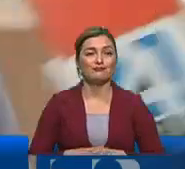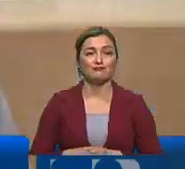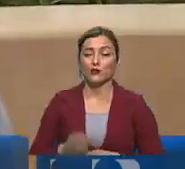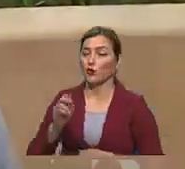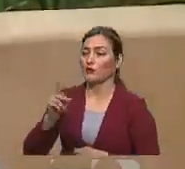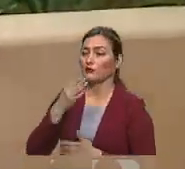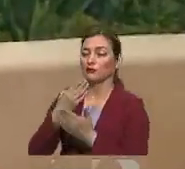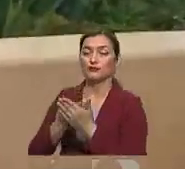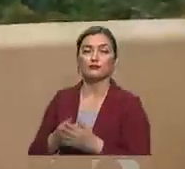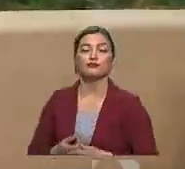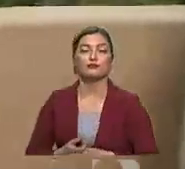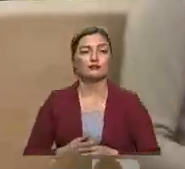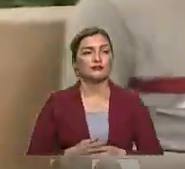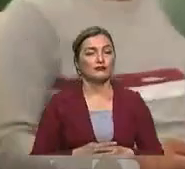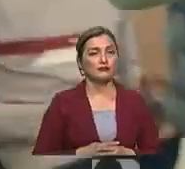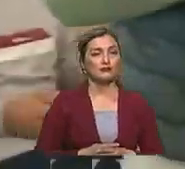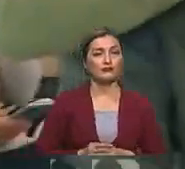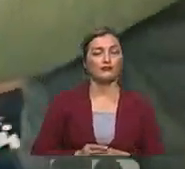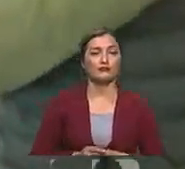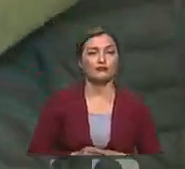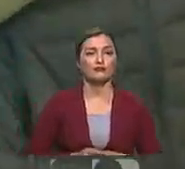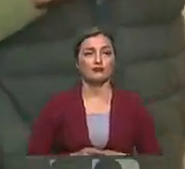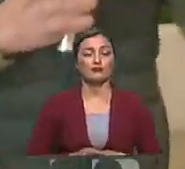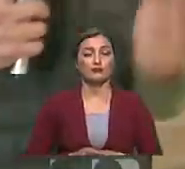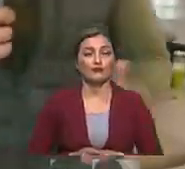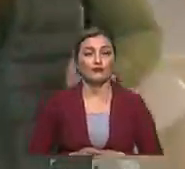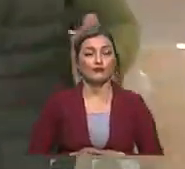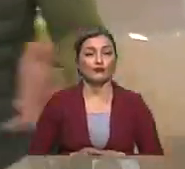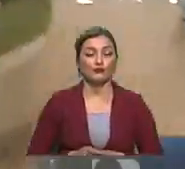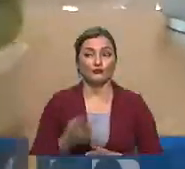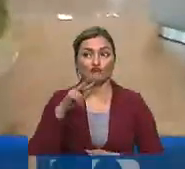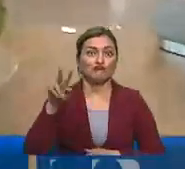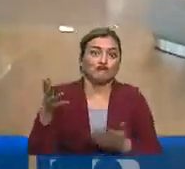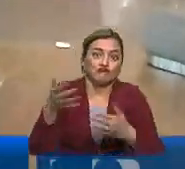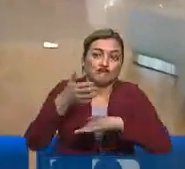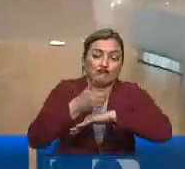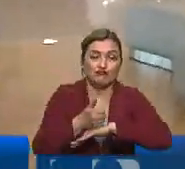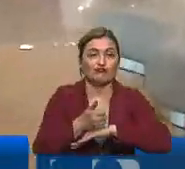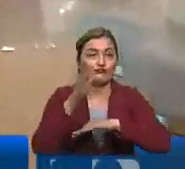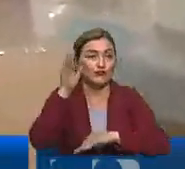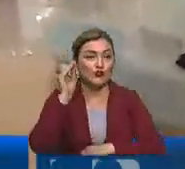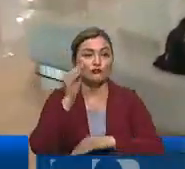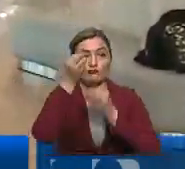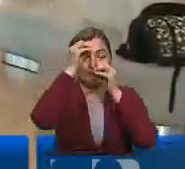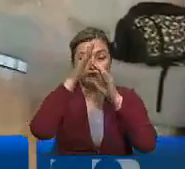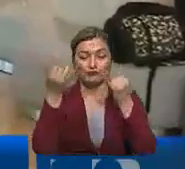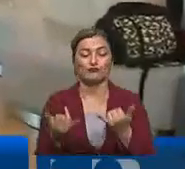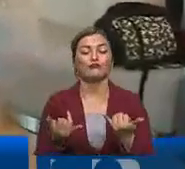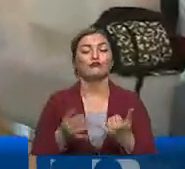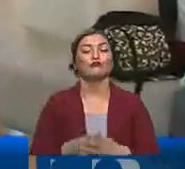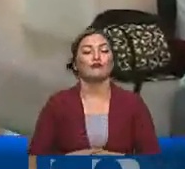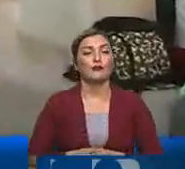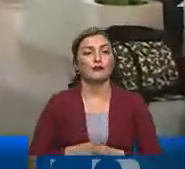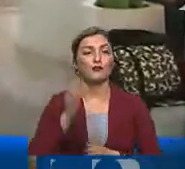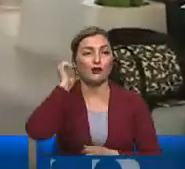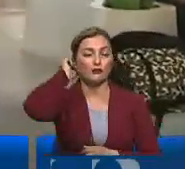perfecto. Muchísimas gracias. Compañeros, amigos televidentes, ustedes ya vieron y ya escucharon a la autoridad. Esto es la información que nosotros le podemos tener a esta